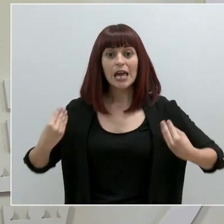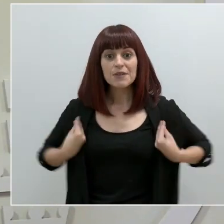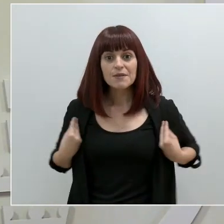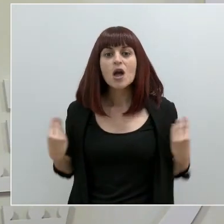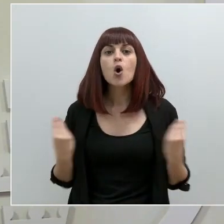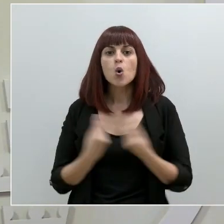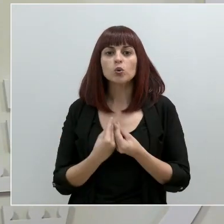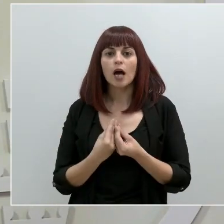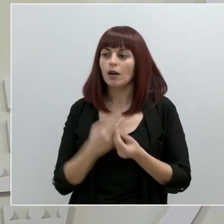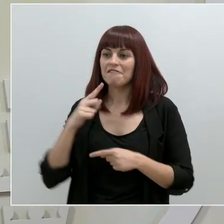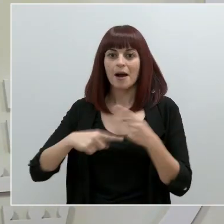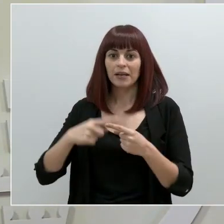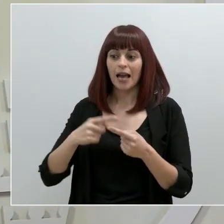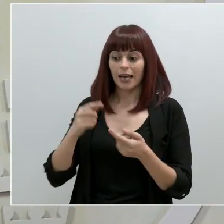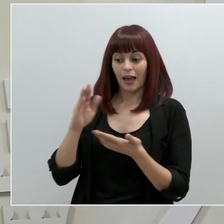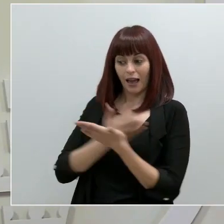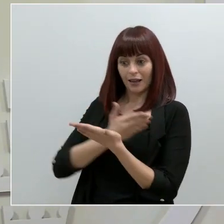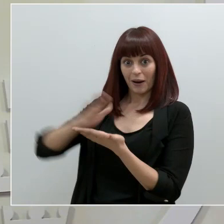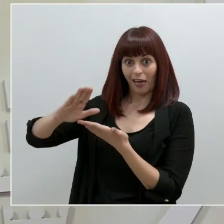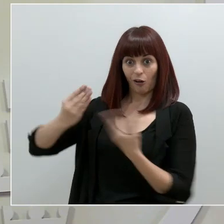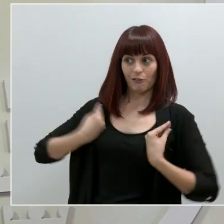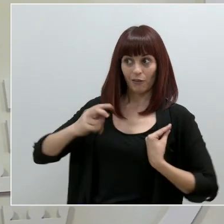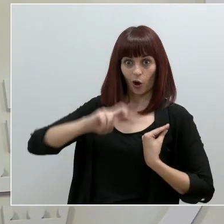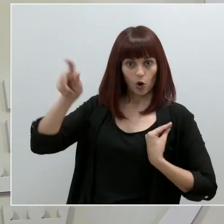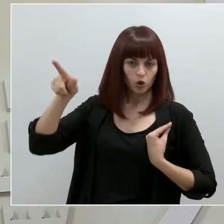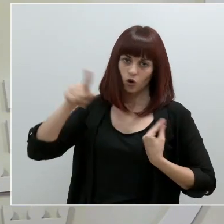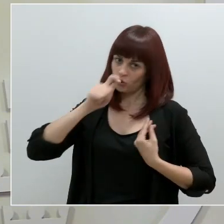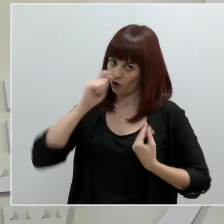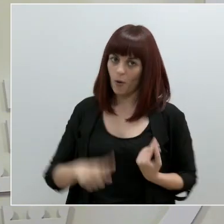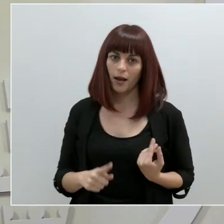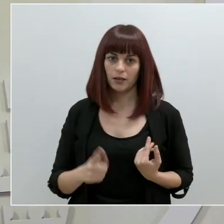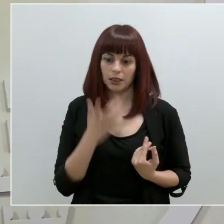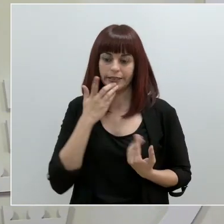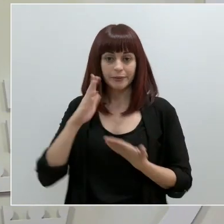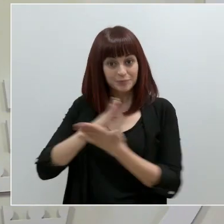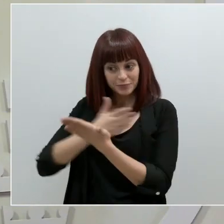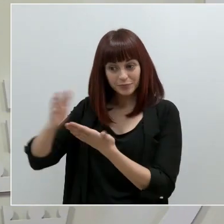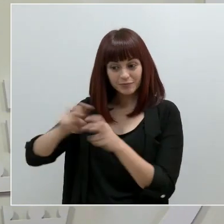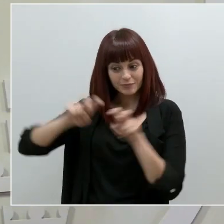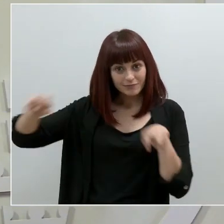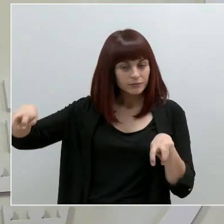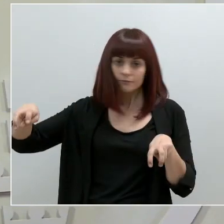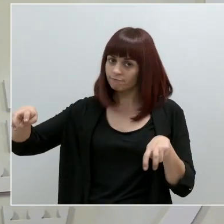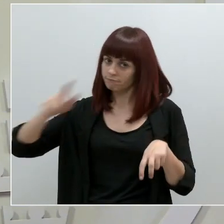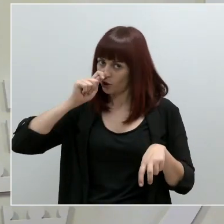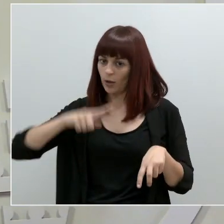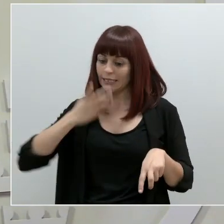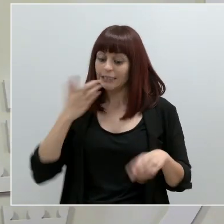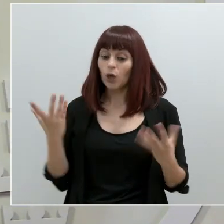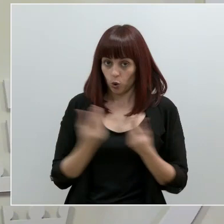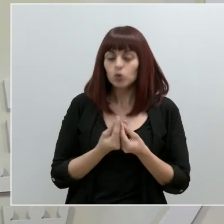el mismo domicilio. Por favor, no nos debemos relacionar con familia que viva en otro domicilio. Y sin más,